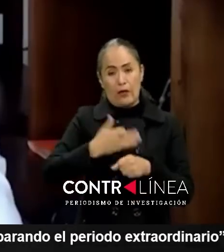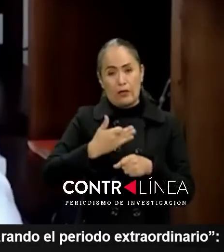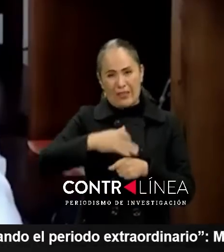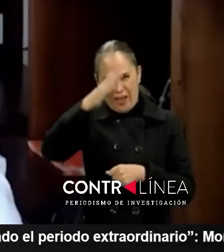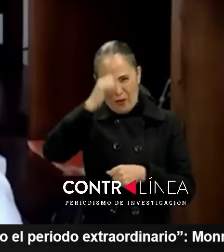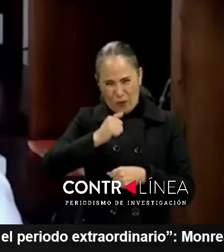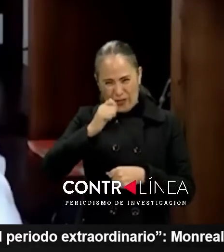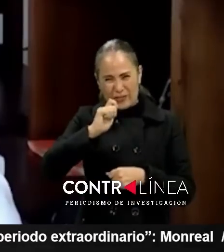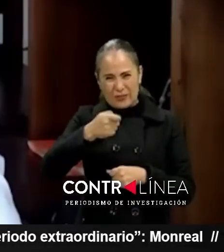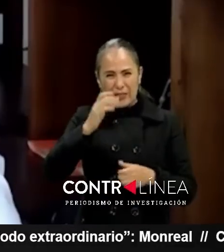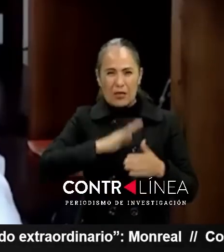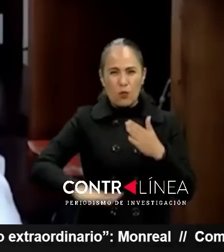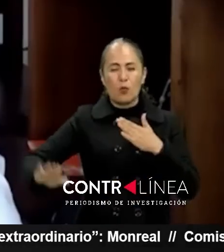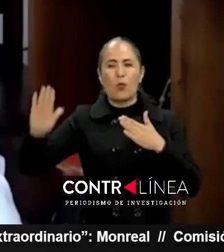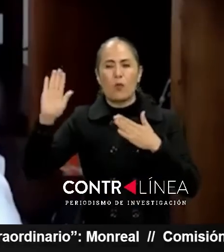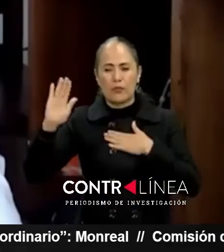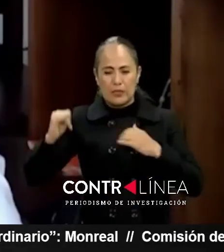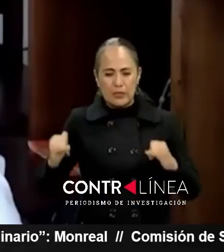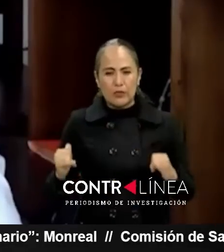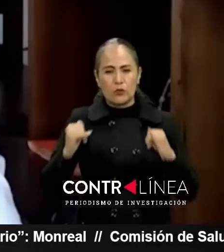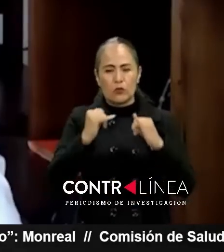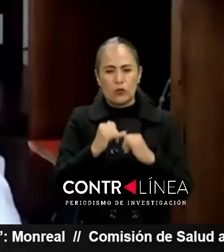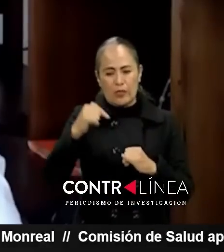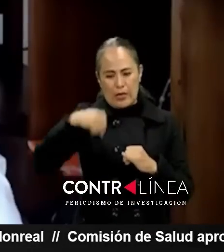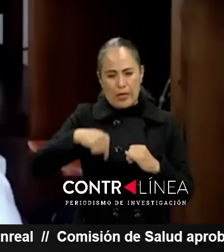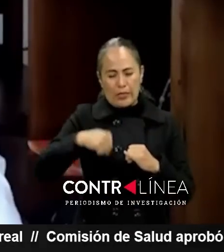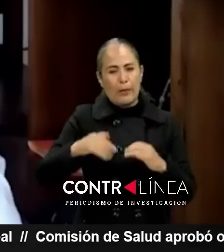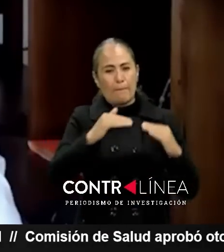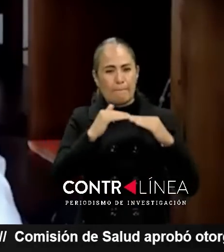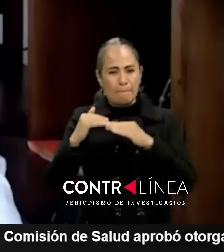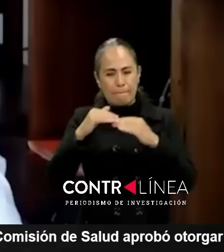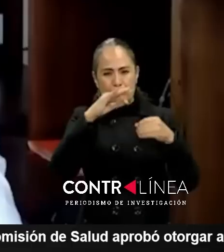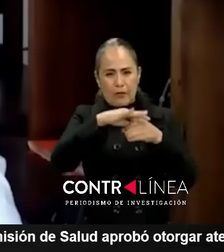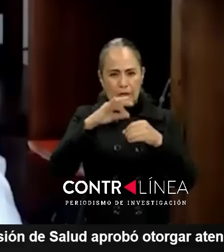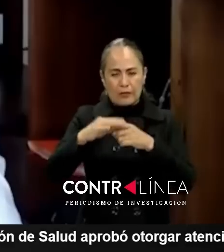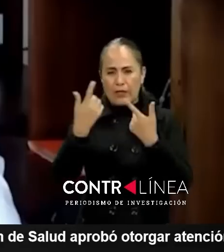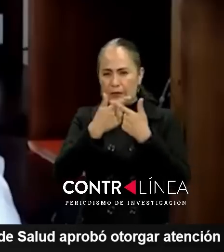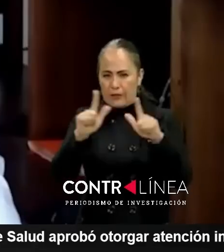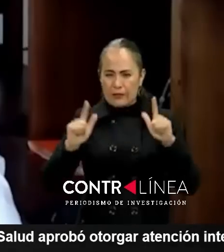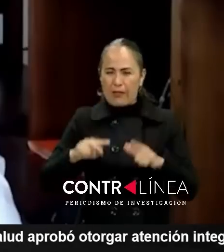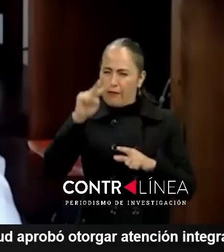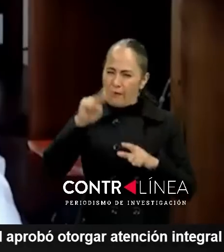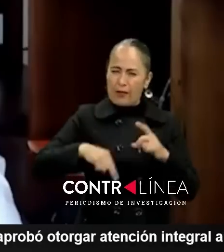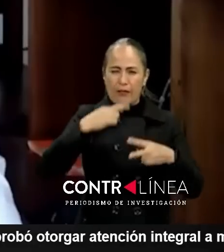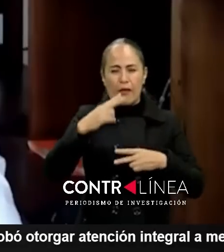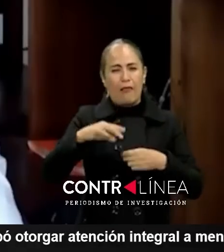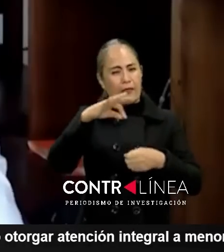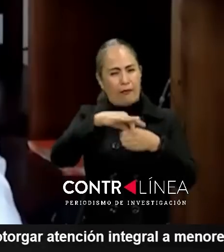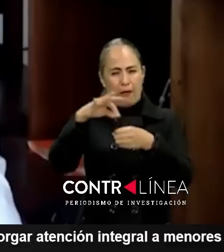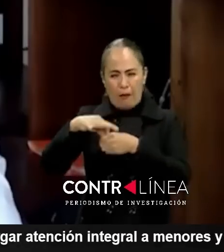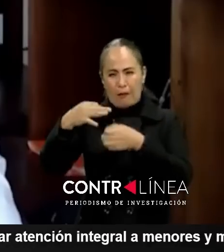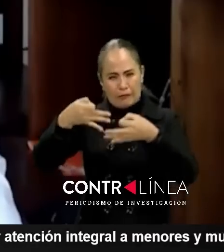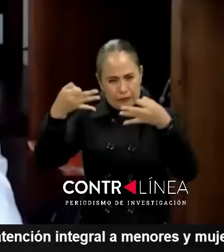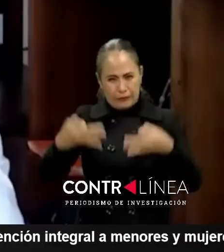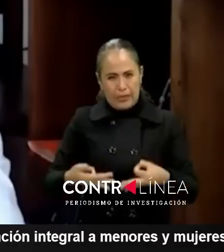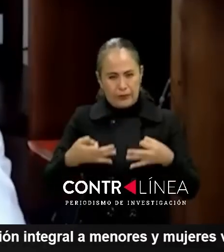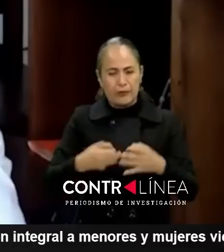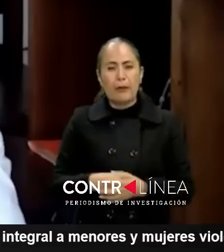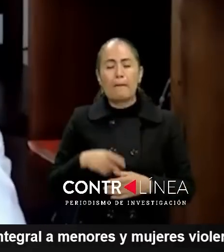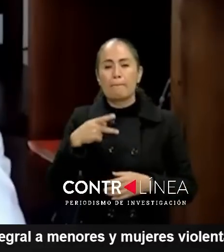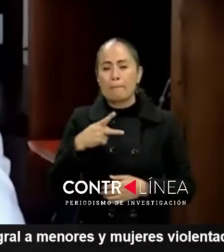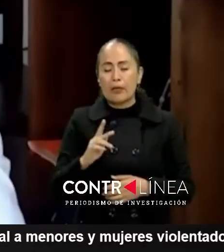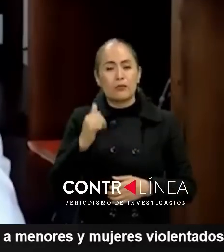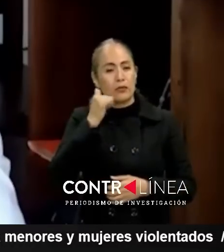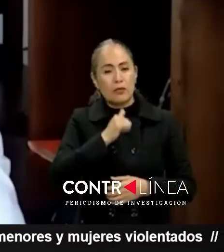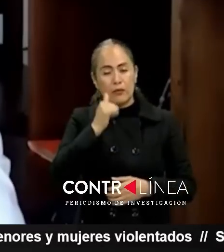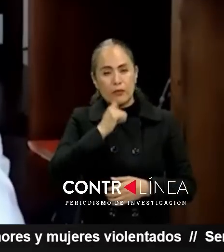el compromiso institucional con la democracia, la libertad y autenticidad del sufragio y el Estado de Derecho. Pero no hay que perder de vista